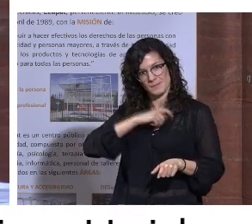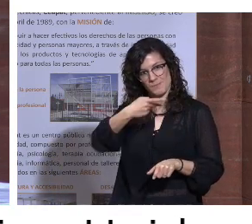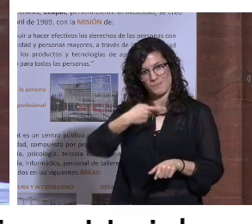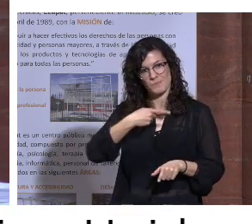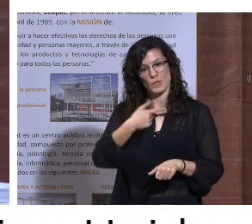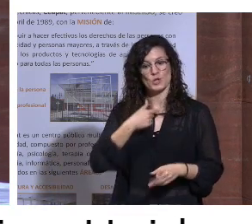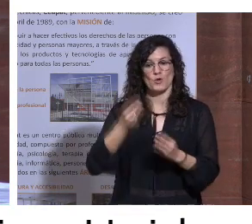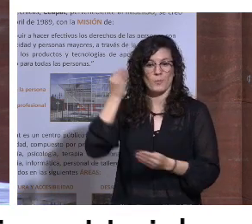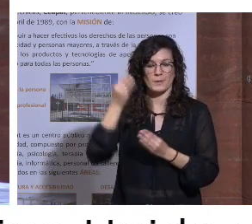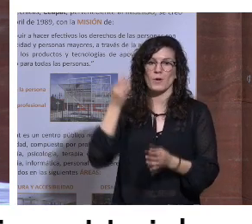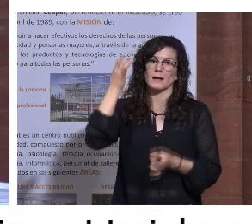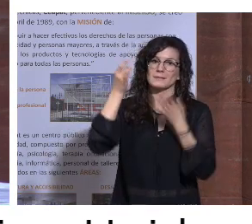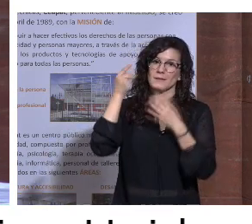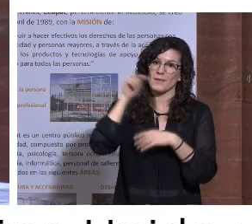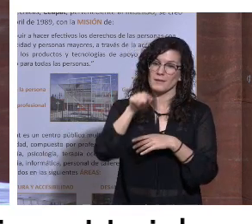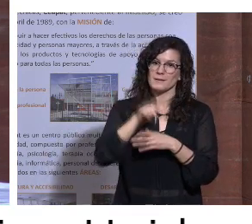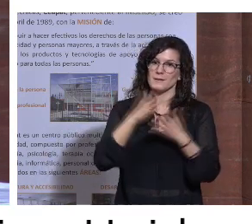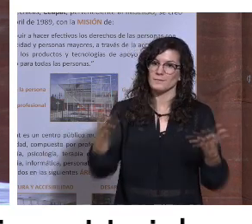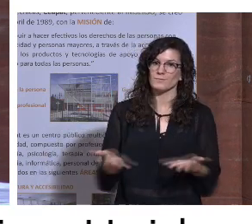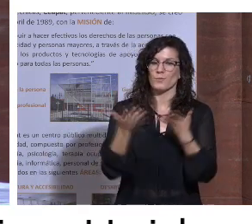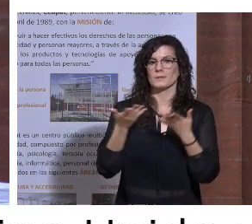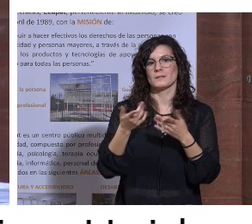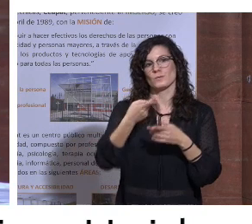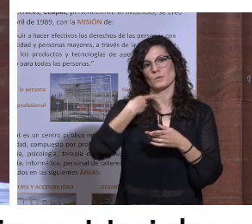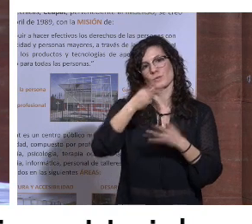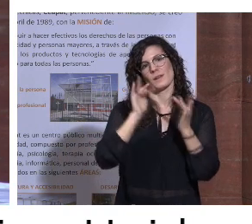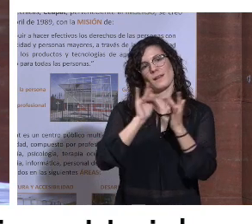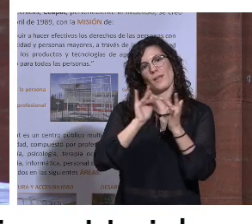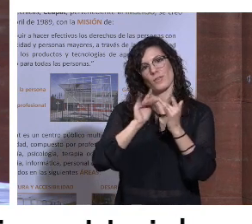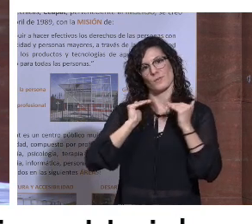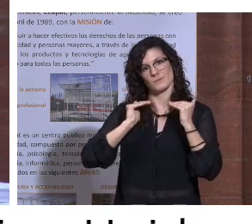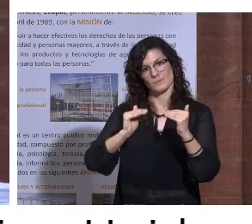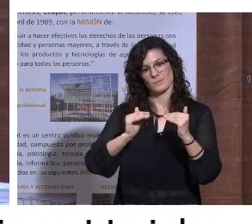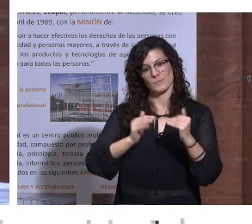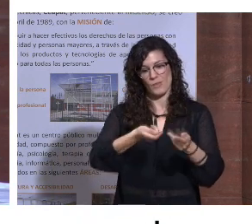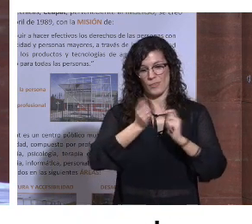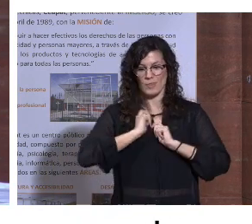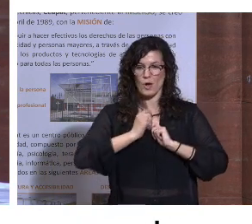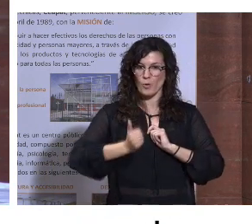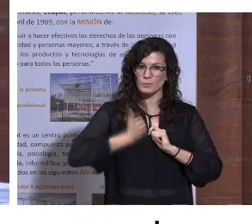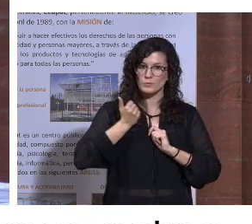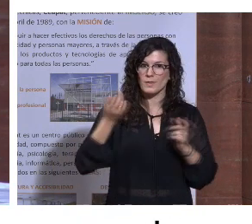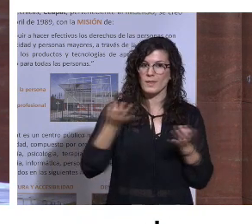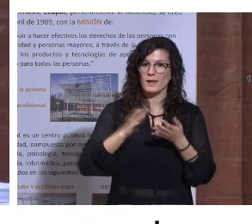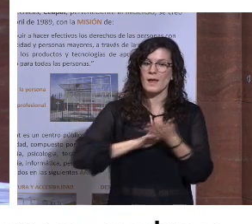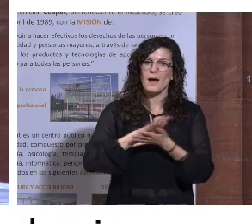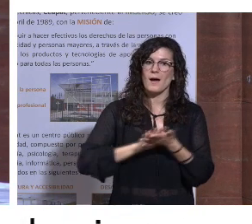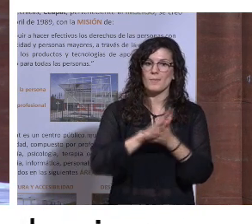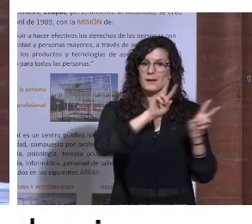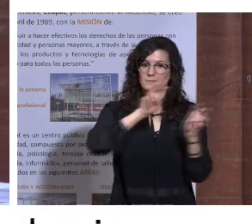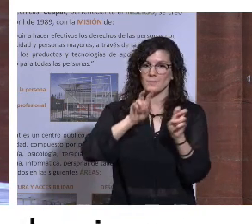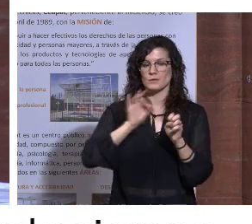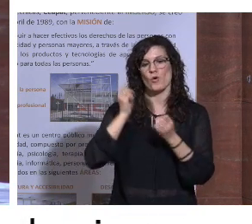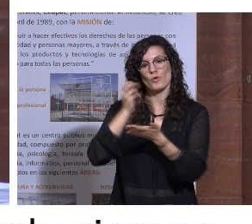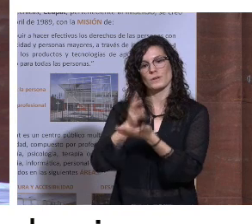esas actividades fomentan nuestras relaciones bilaterales y nos dan la oportunidad de hablar de temas y afrontar retos